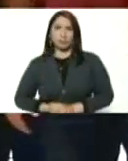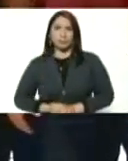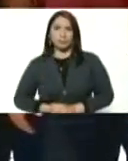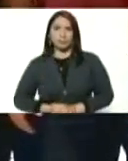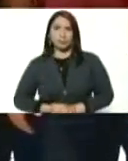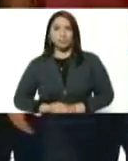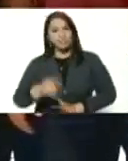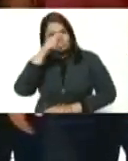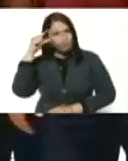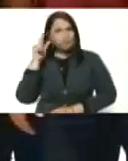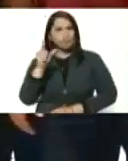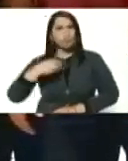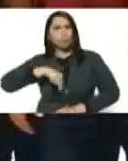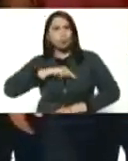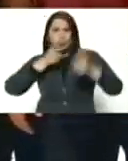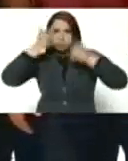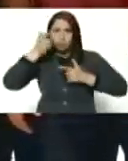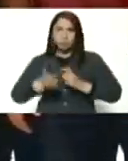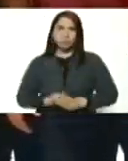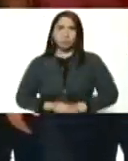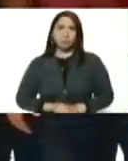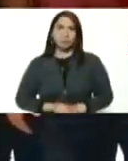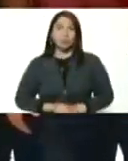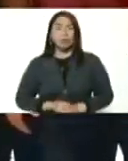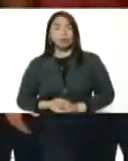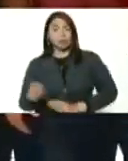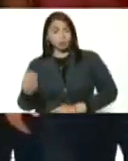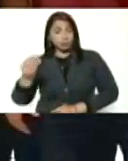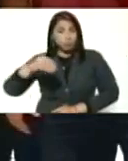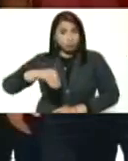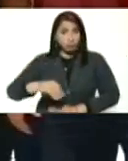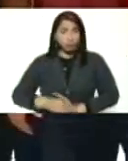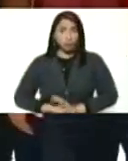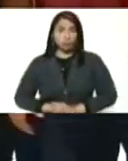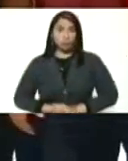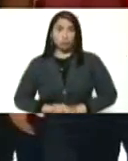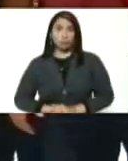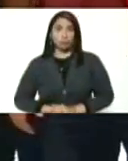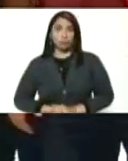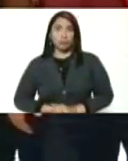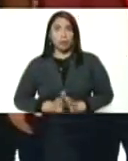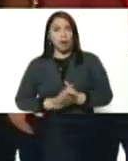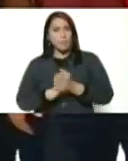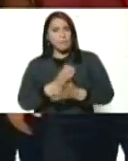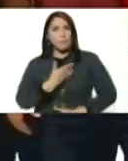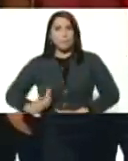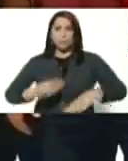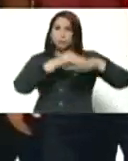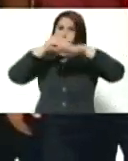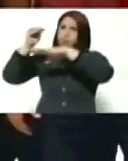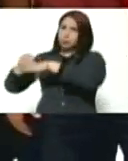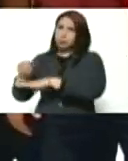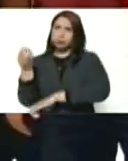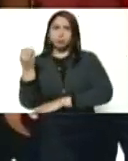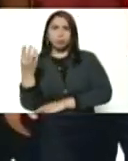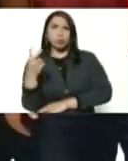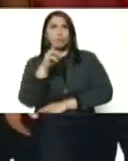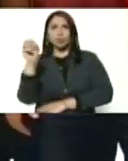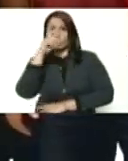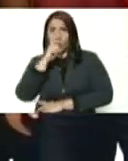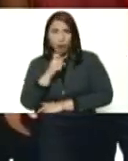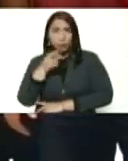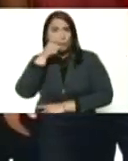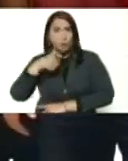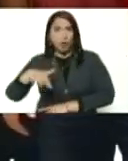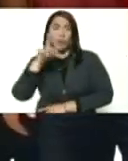el partido de nuestro comandante Hugo Chávez. Además, el compañero presidente ha convocado el Congreso Bicentenario de los Pueblos y ahí es